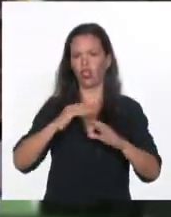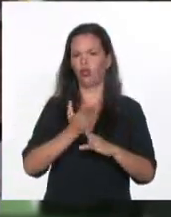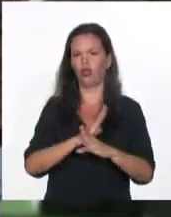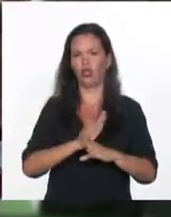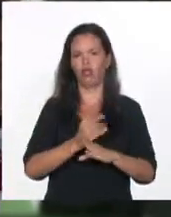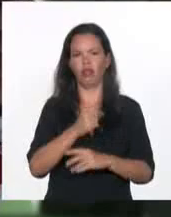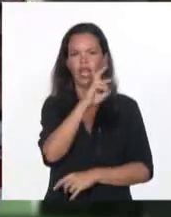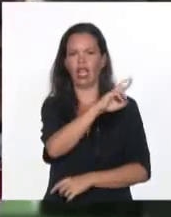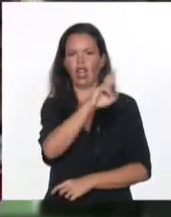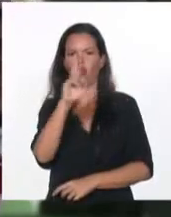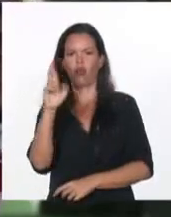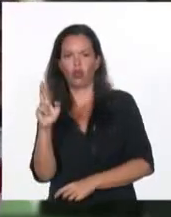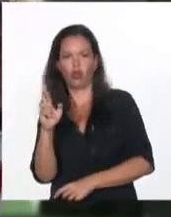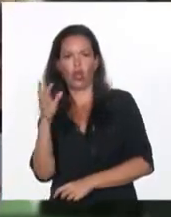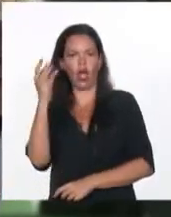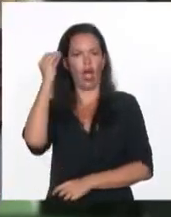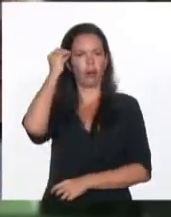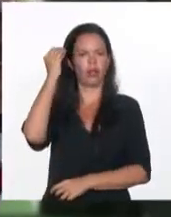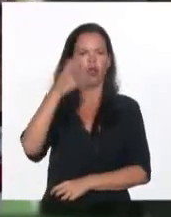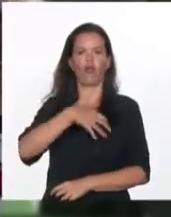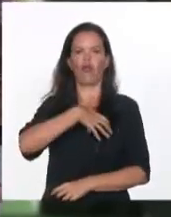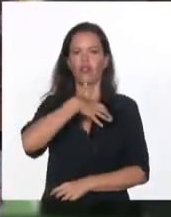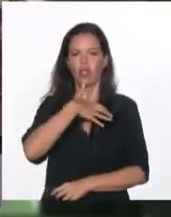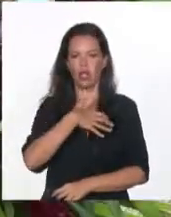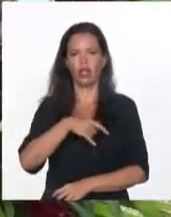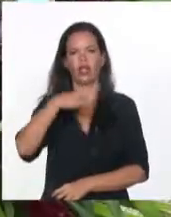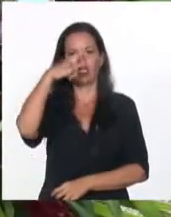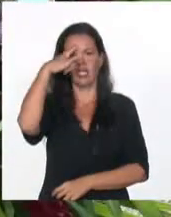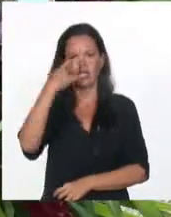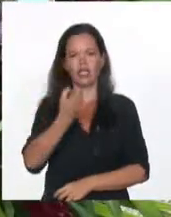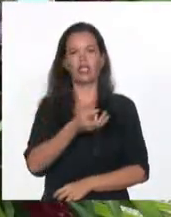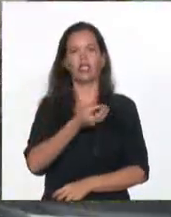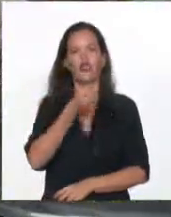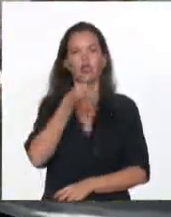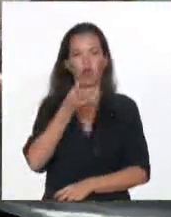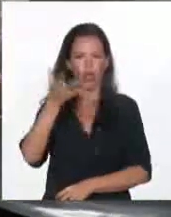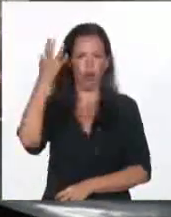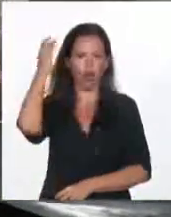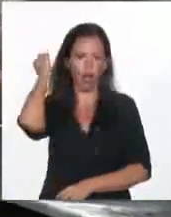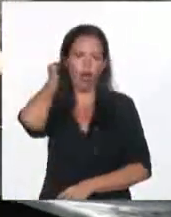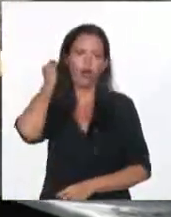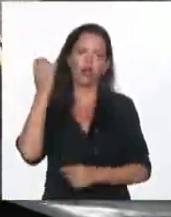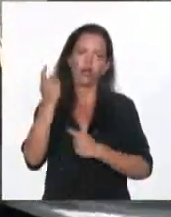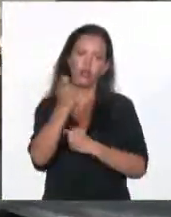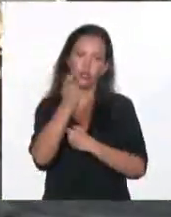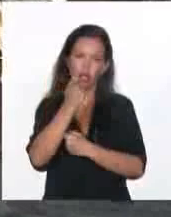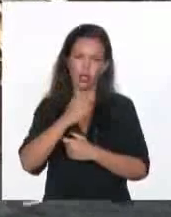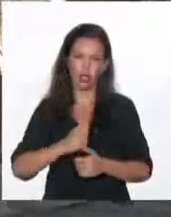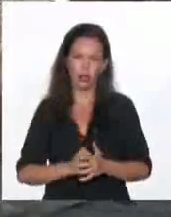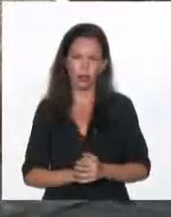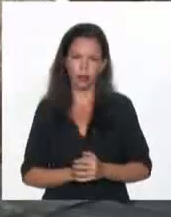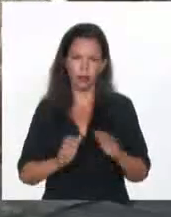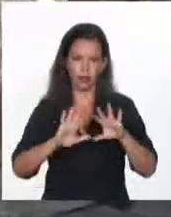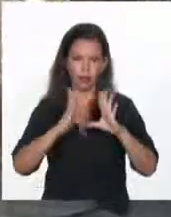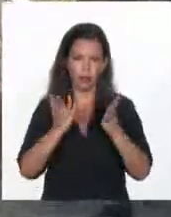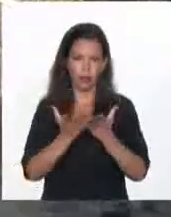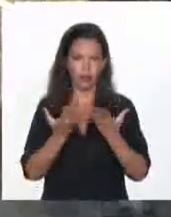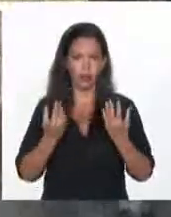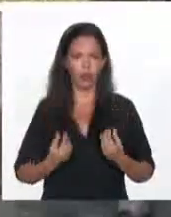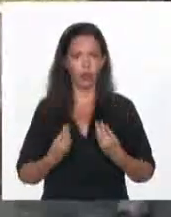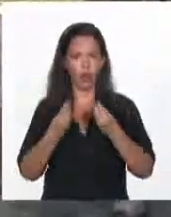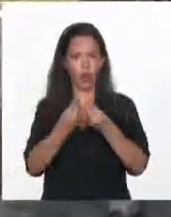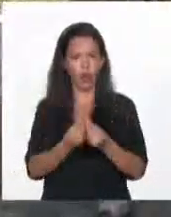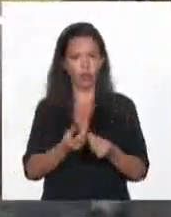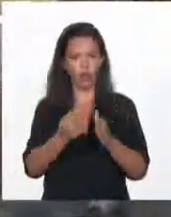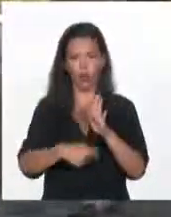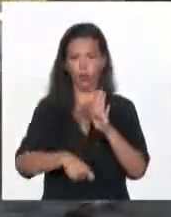Fidel y el sí se puede de Raúl. Tributo y honores para quienes en lo adelante estarán unidos para siempre en este